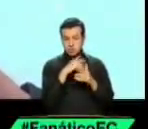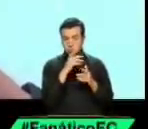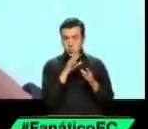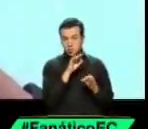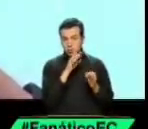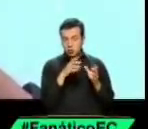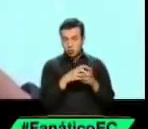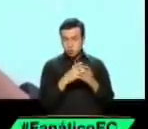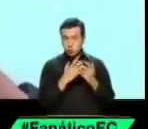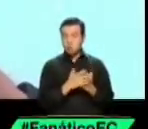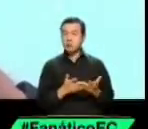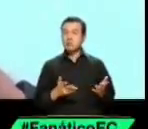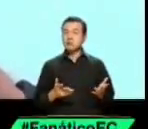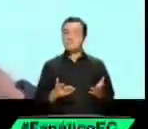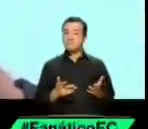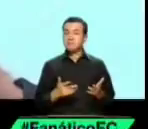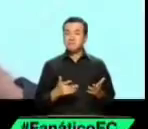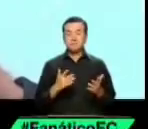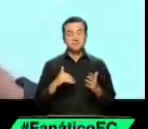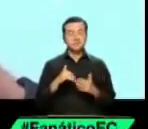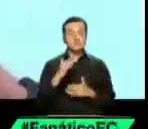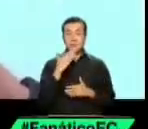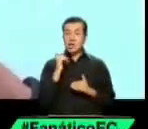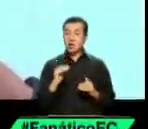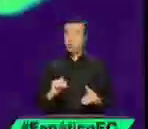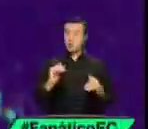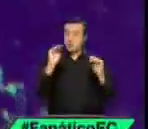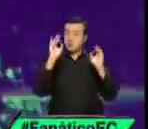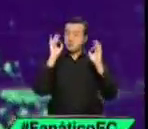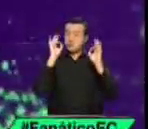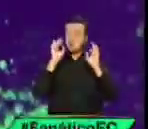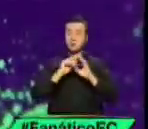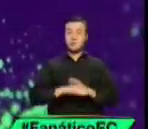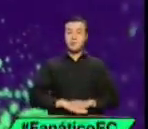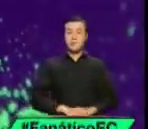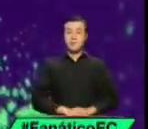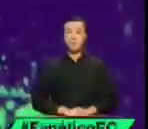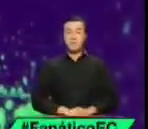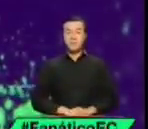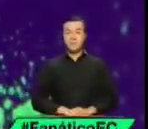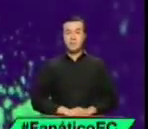alternantes, lo han hecho de mejor forma.